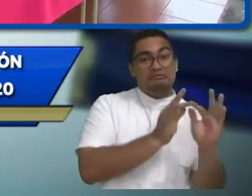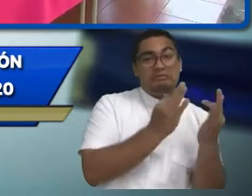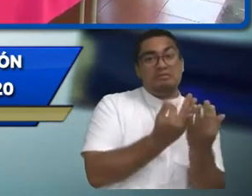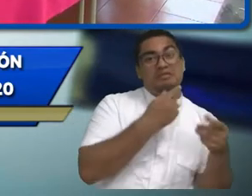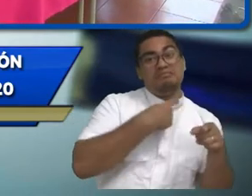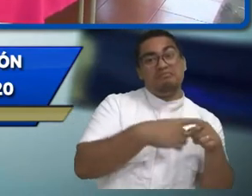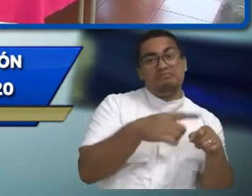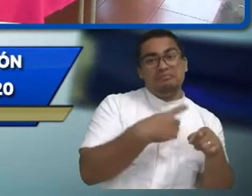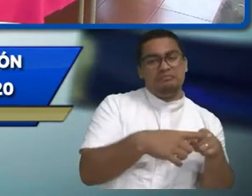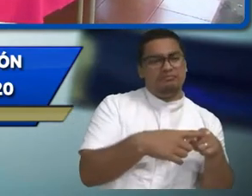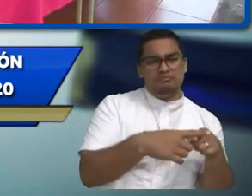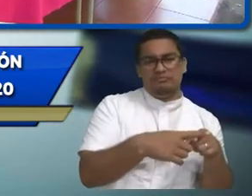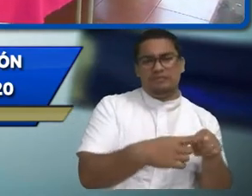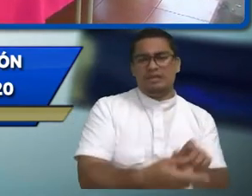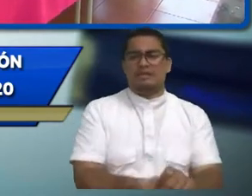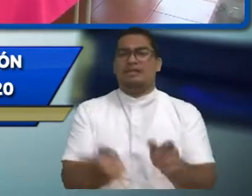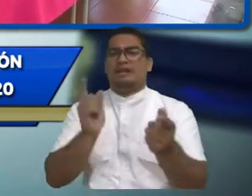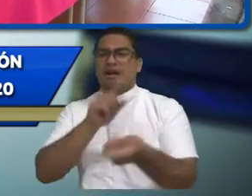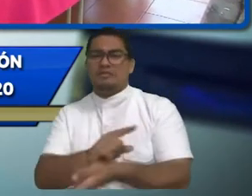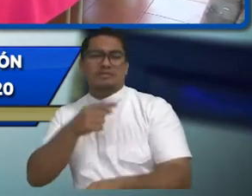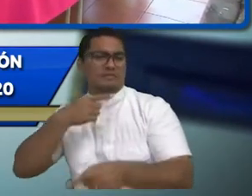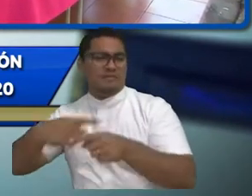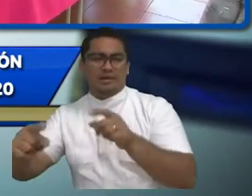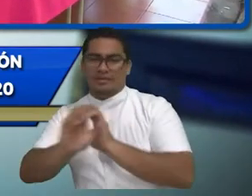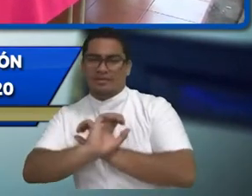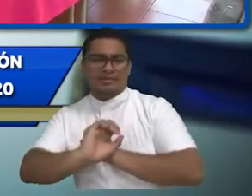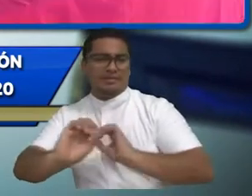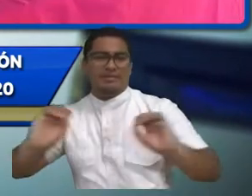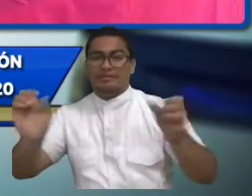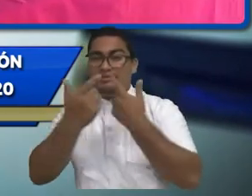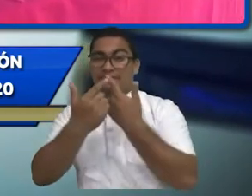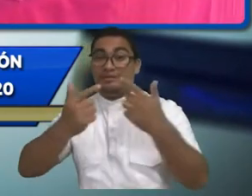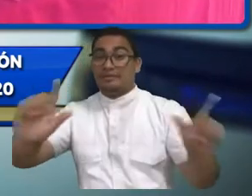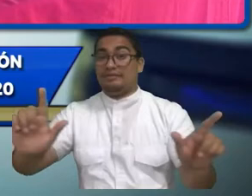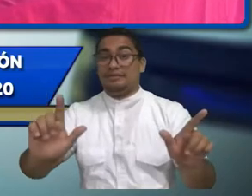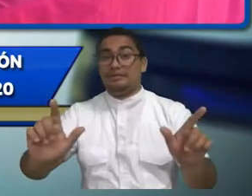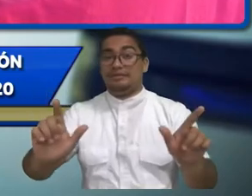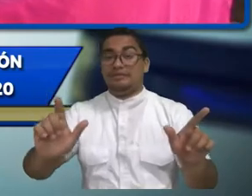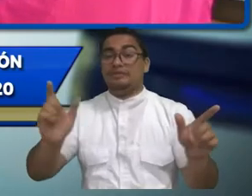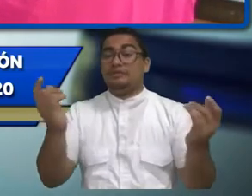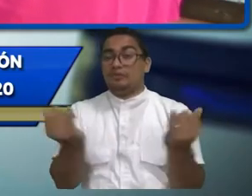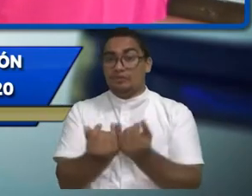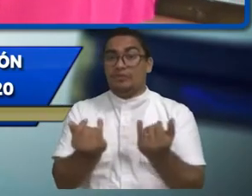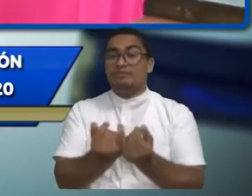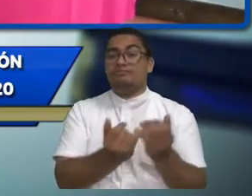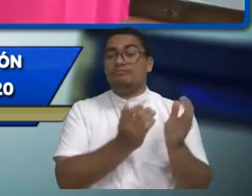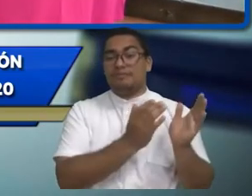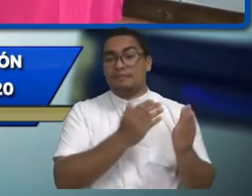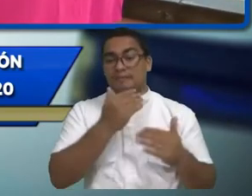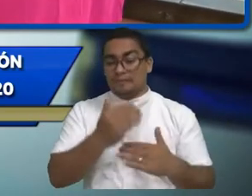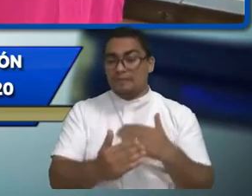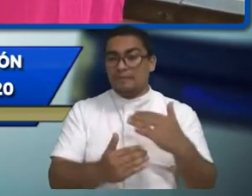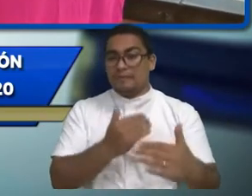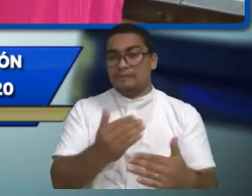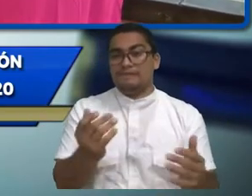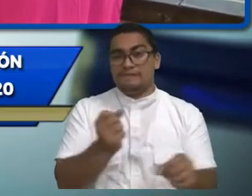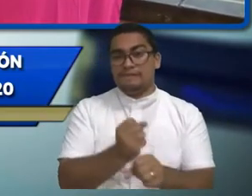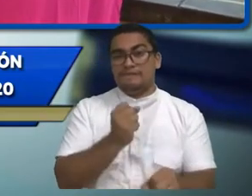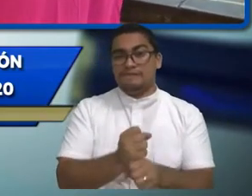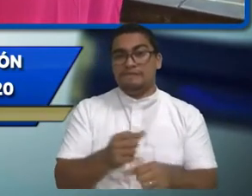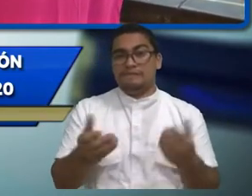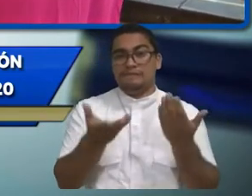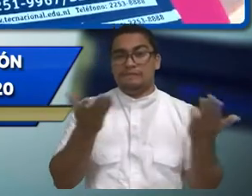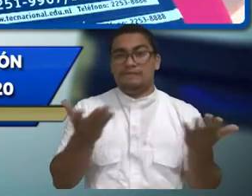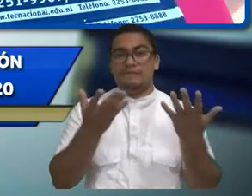prepararnos vamos a transformar este proceso y entonces nosotros estamos trabajando en incremento de